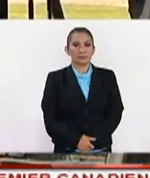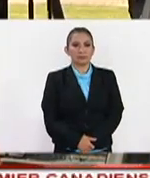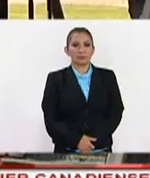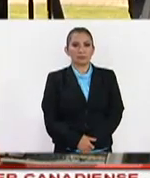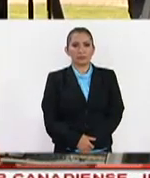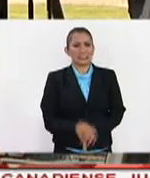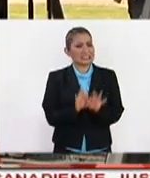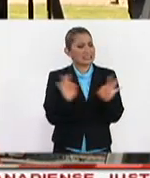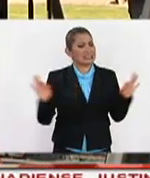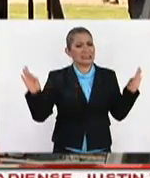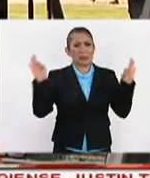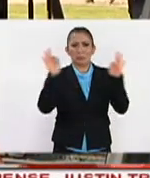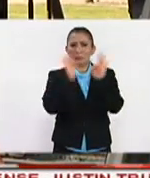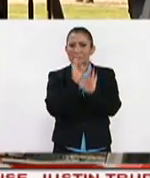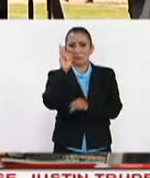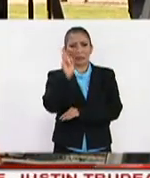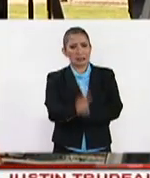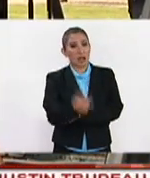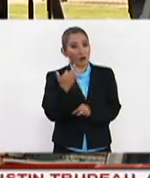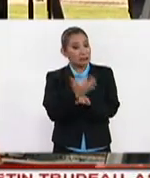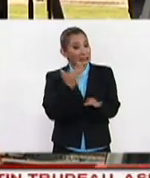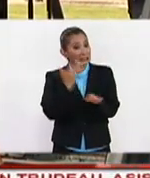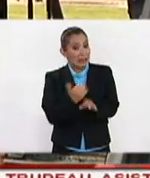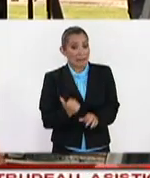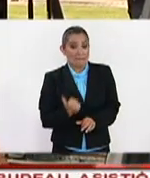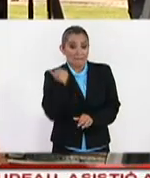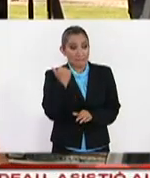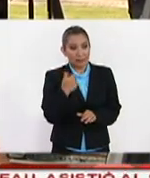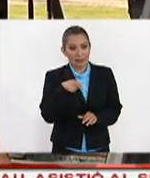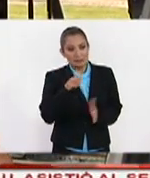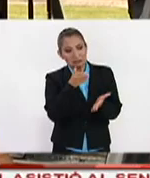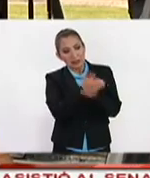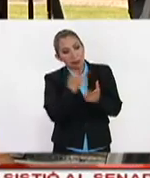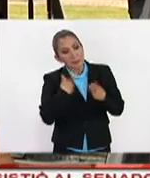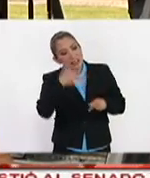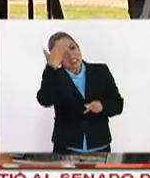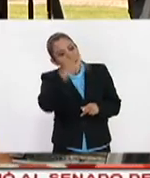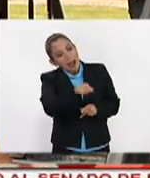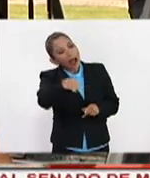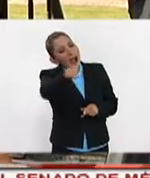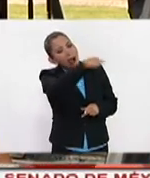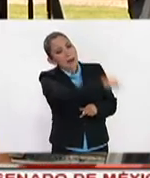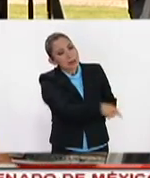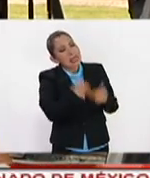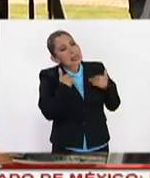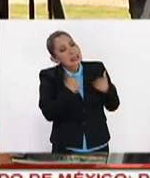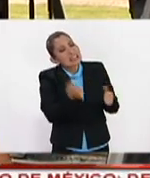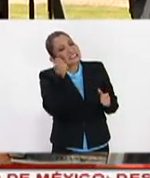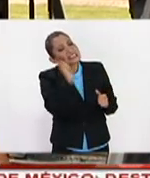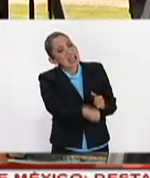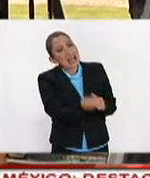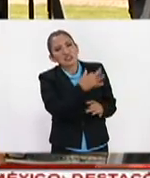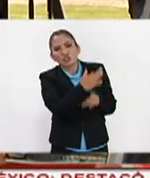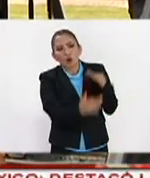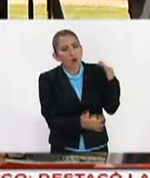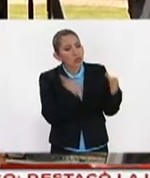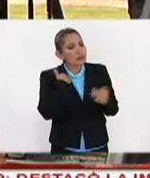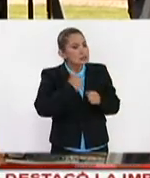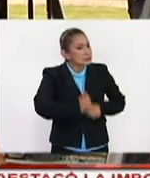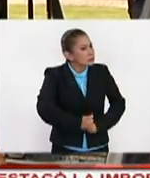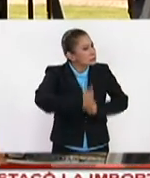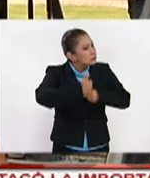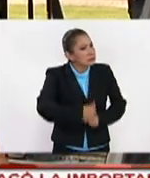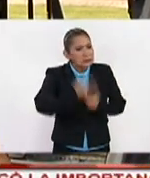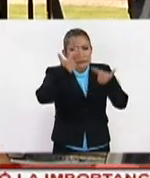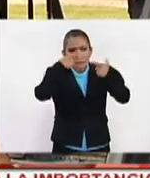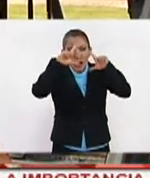Es muy importante, de hecho, este es el momento preciso para hacerlo, para que la gente sepa, entienda todo lo que hace, todo el sacrificio que hacen